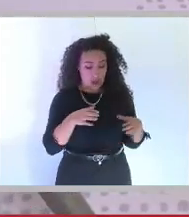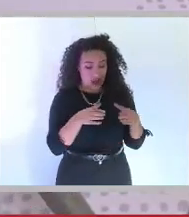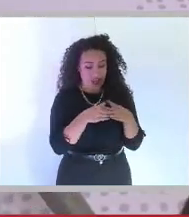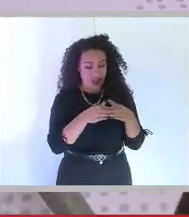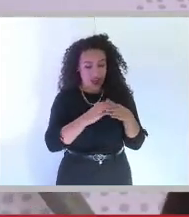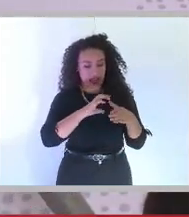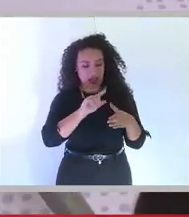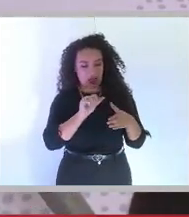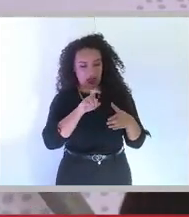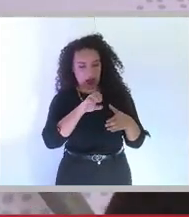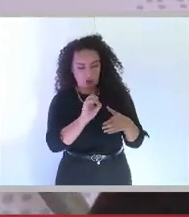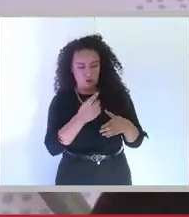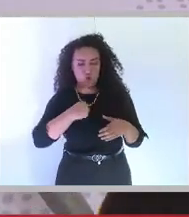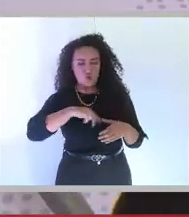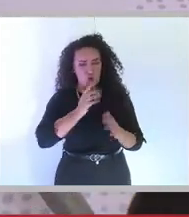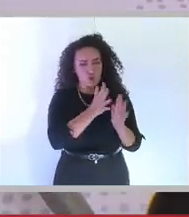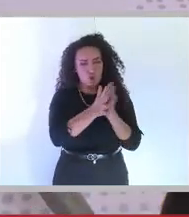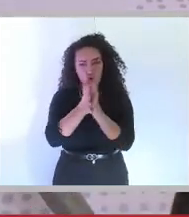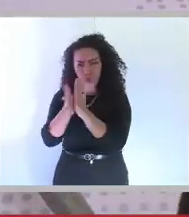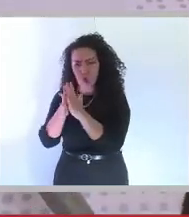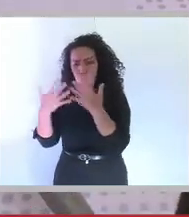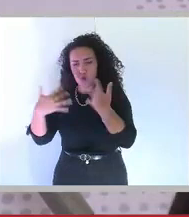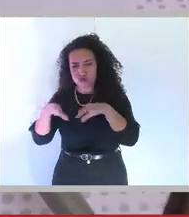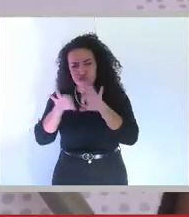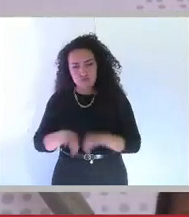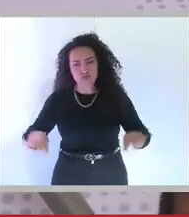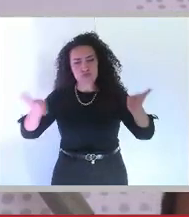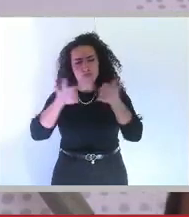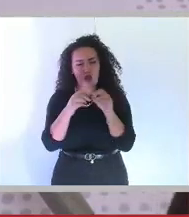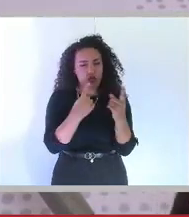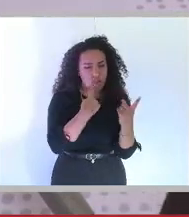la importancia de los diálogos sociales. La